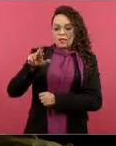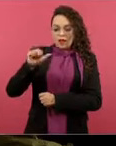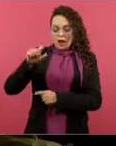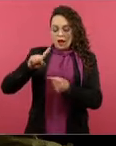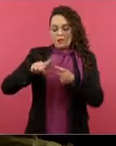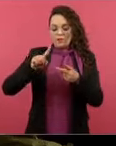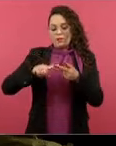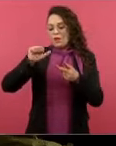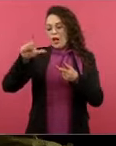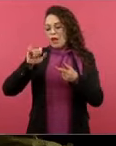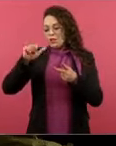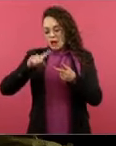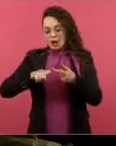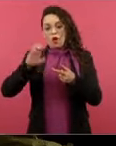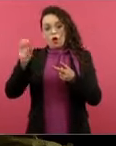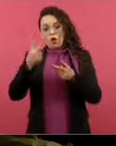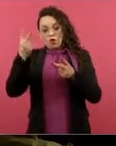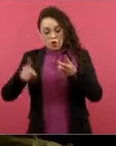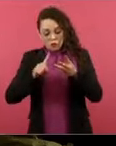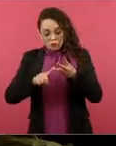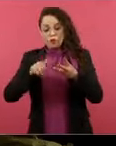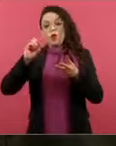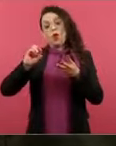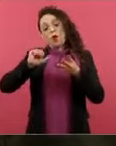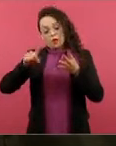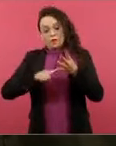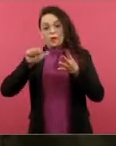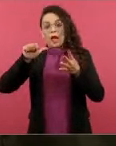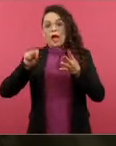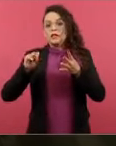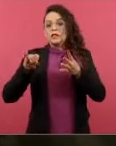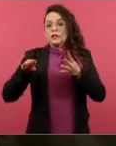y cuántos son asimétricos. Siguiente, por favor.